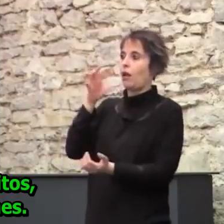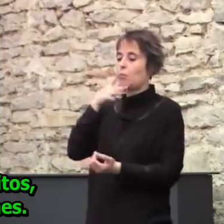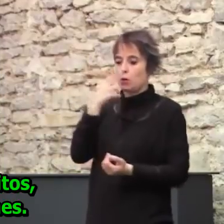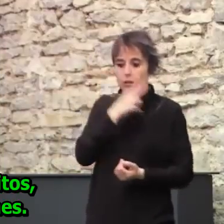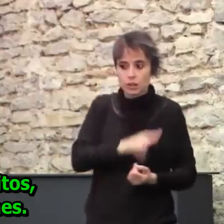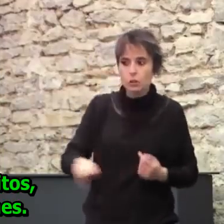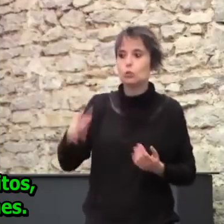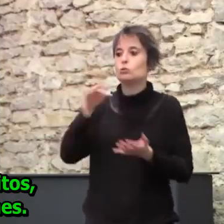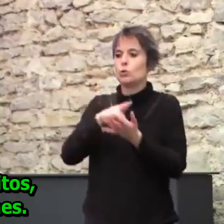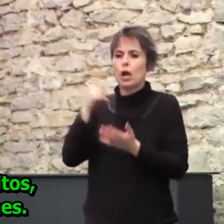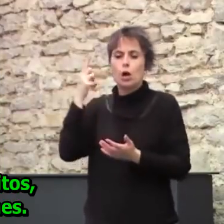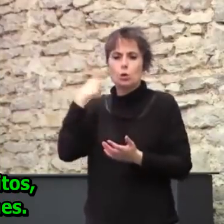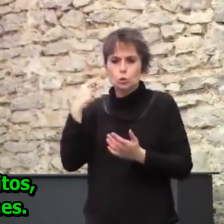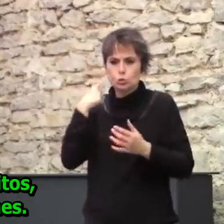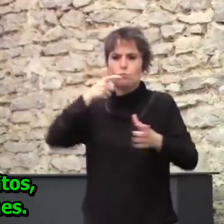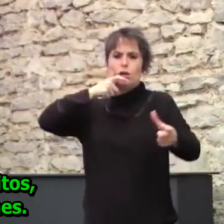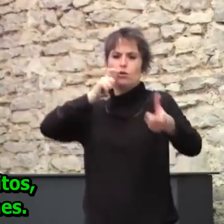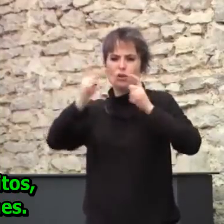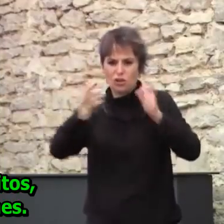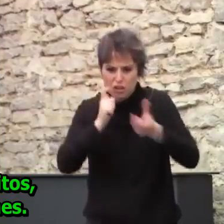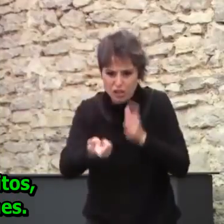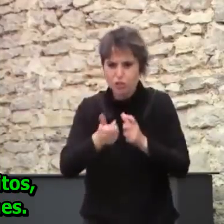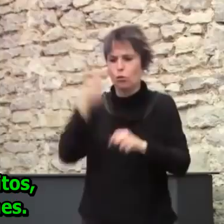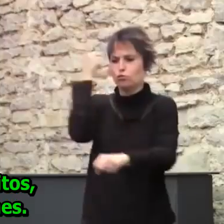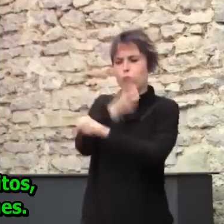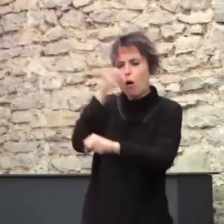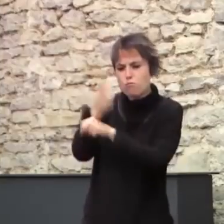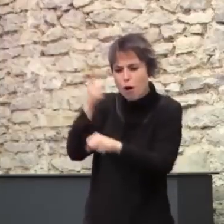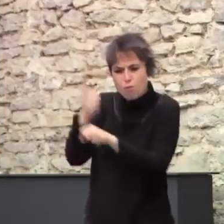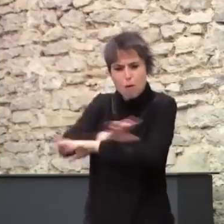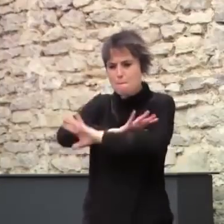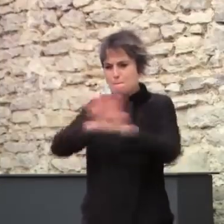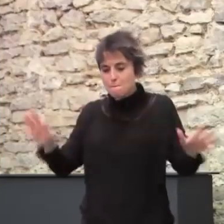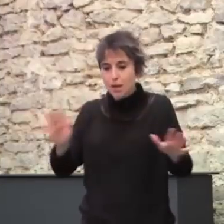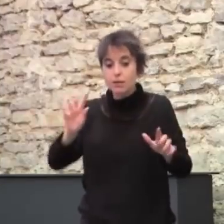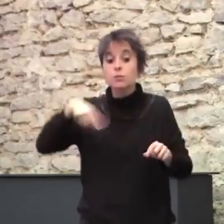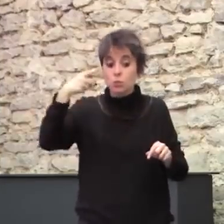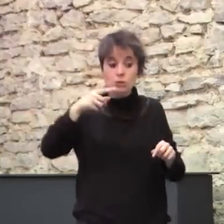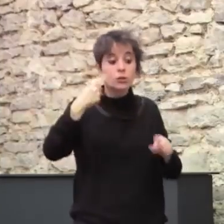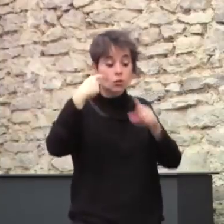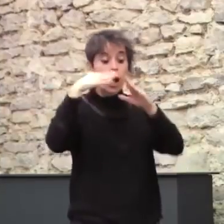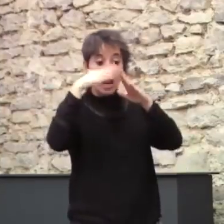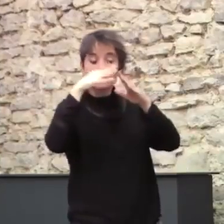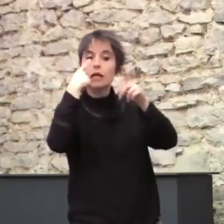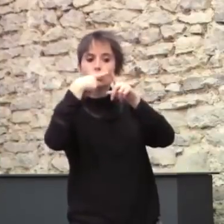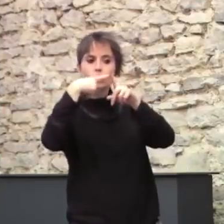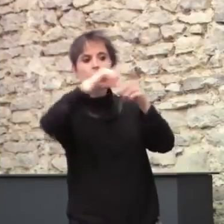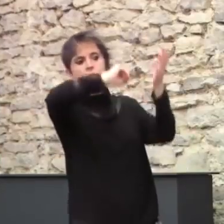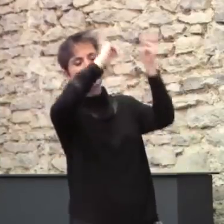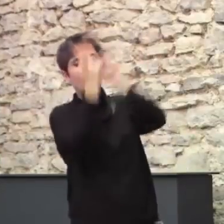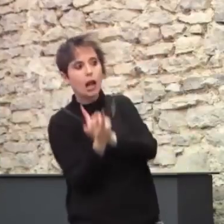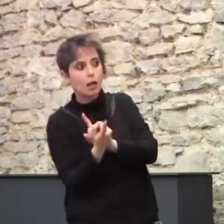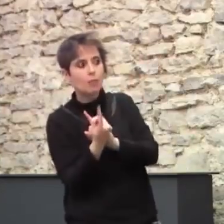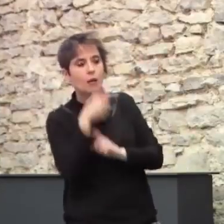acostumbrados, ¿vale?, a los gritos, a los malos modos y a las imposiciones, ¿no? Entonces, cuando todo cambia, de esta manera la